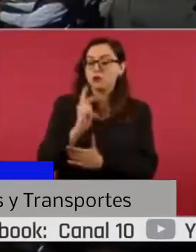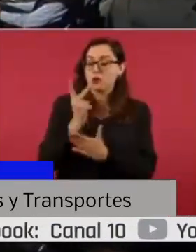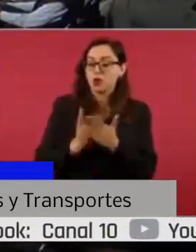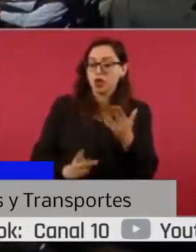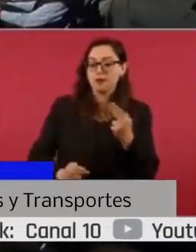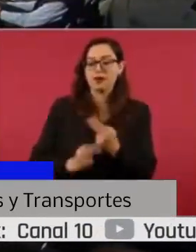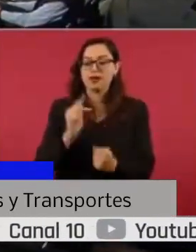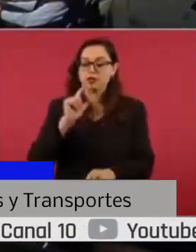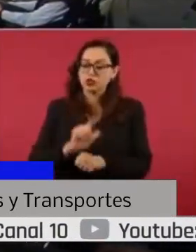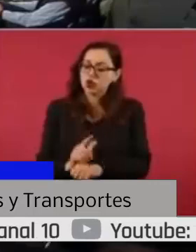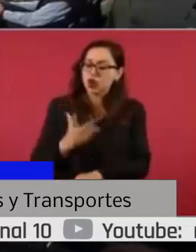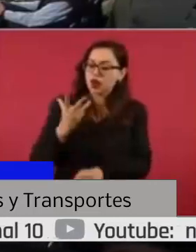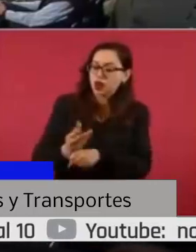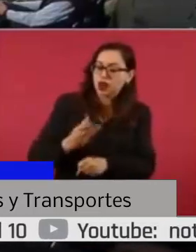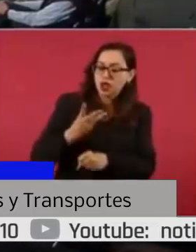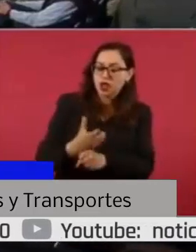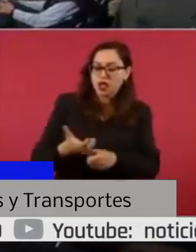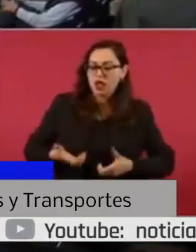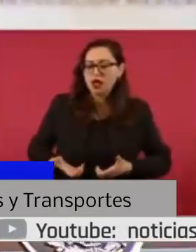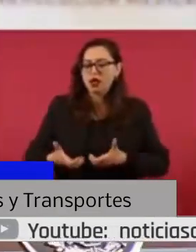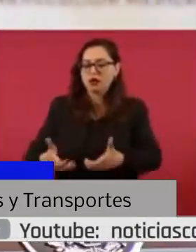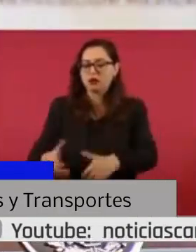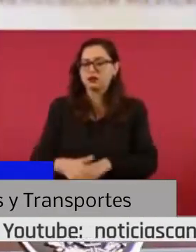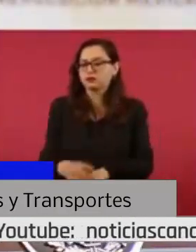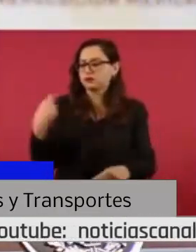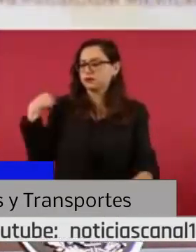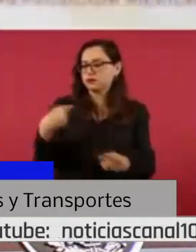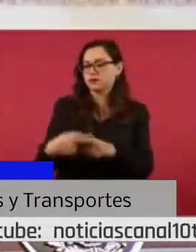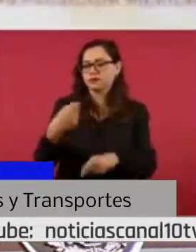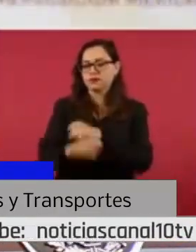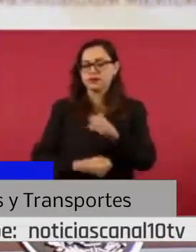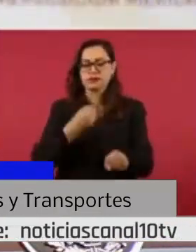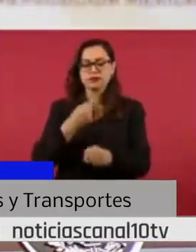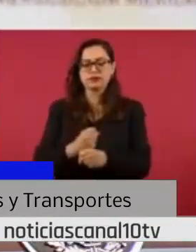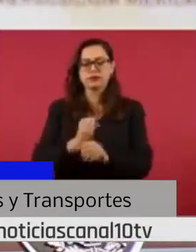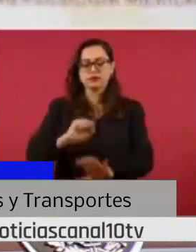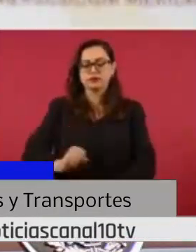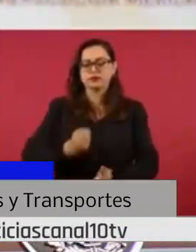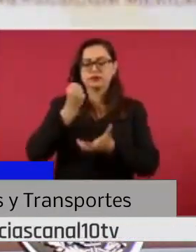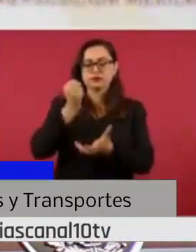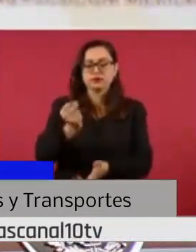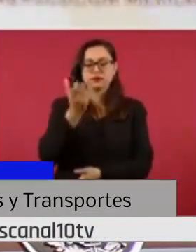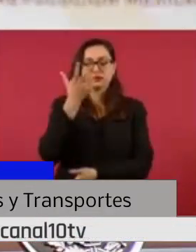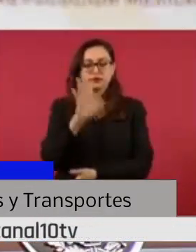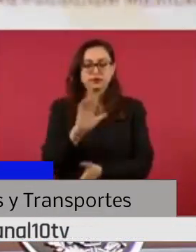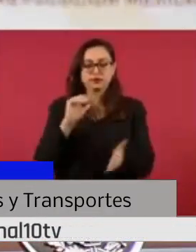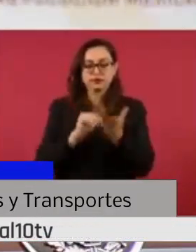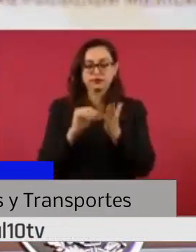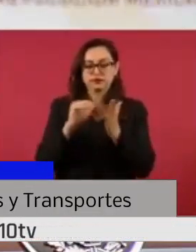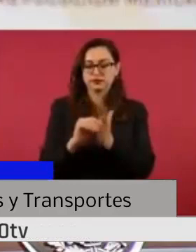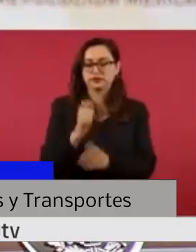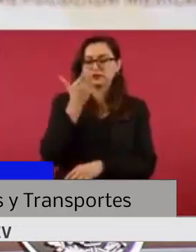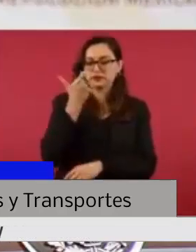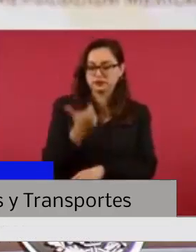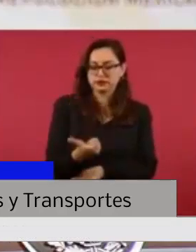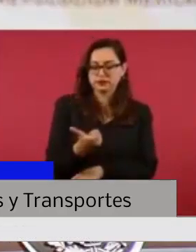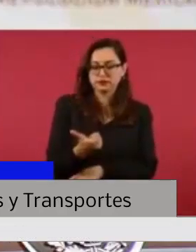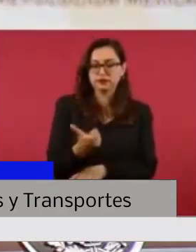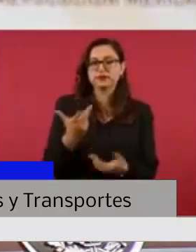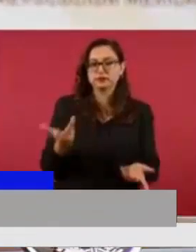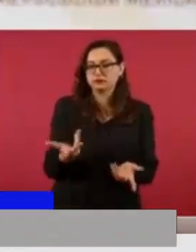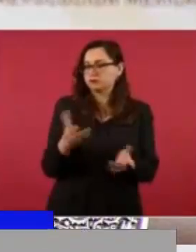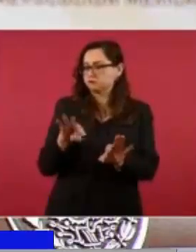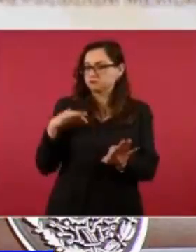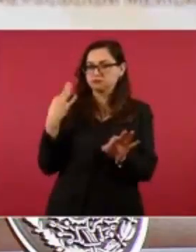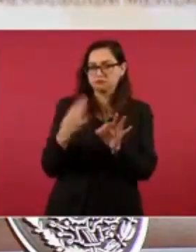tiene aproximadamente para este año un presupuesto de 10 mil millones de pesos. Ya ahorita ya tenemos